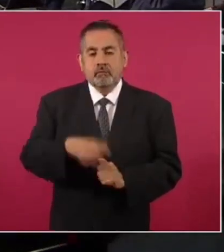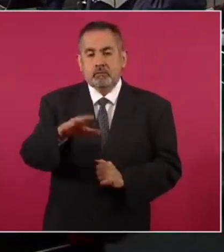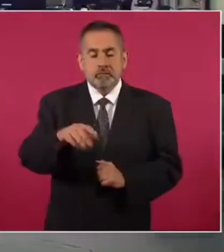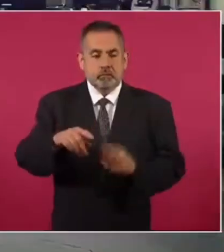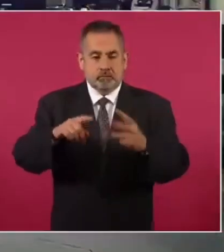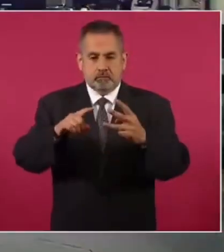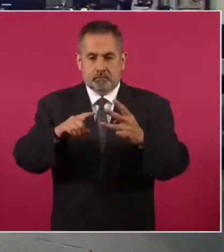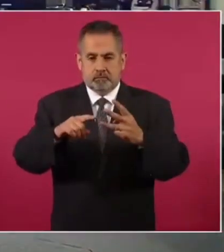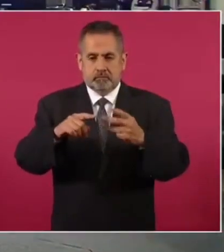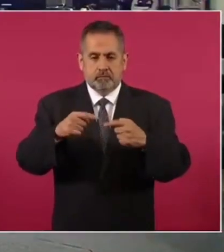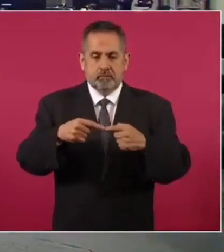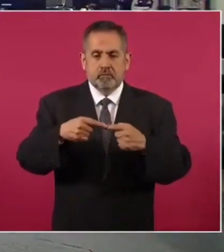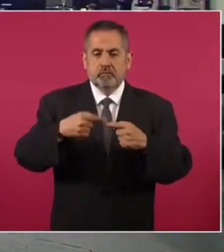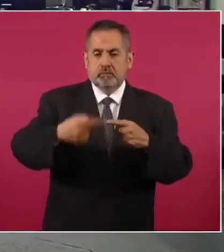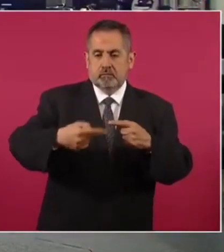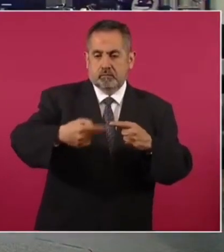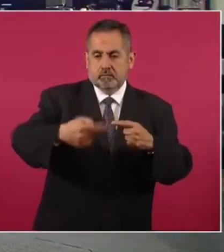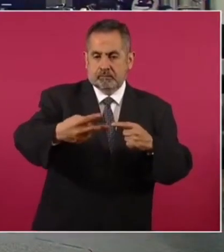tercera.